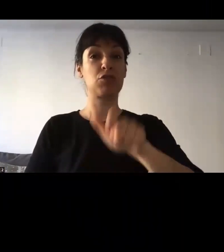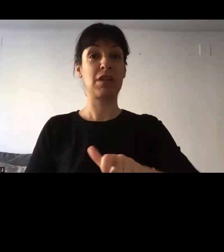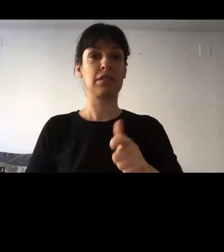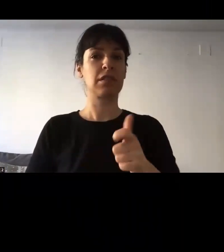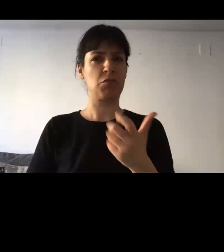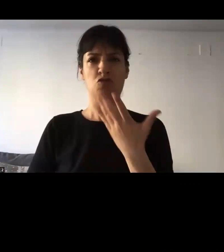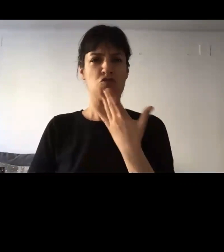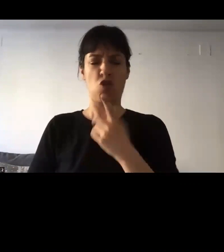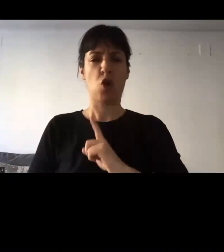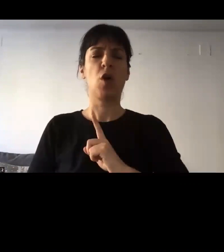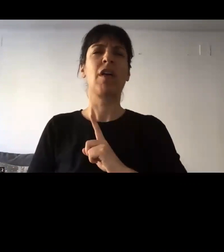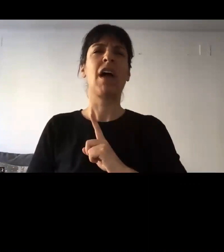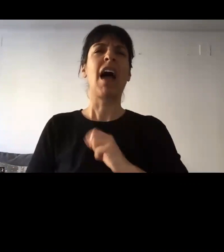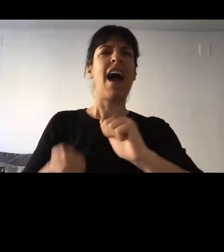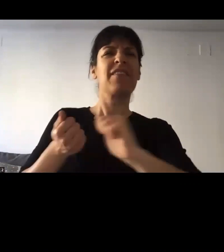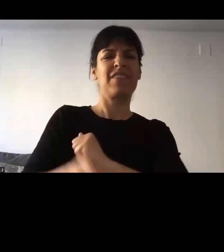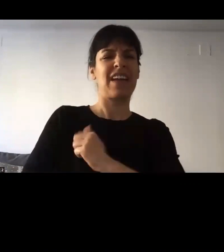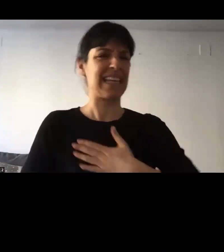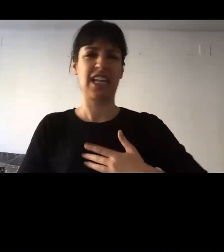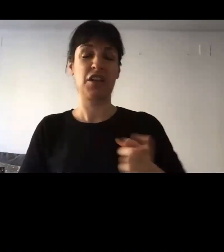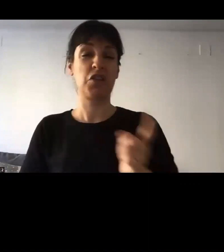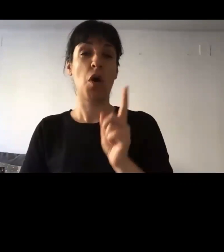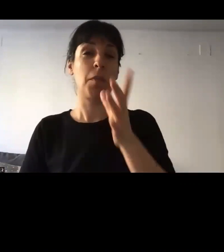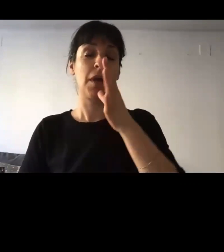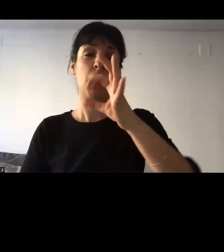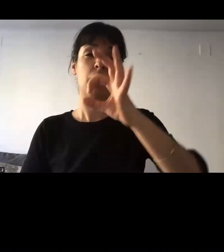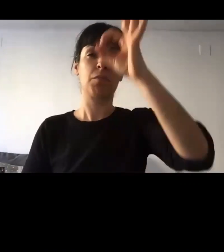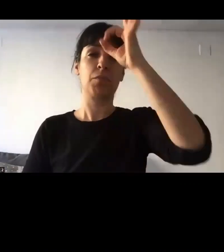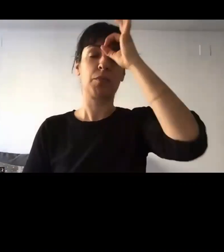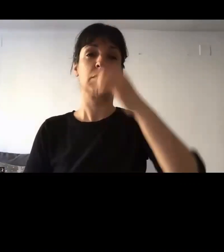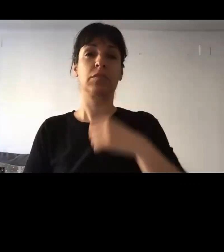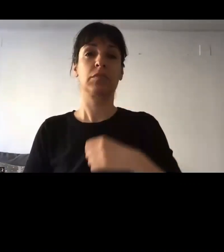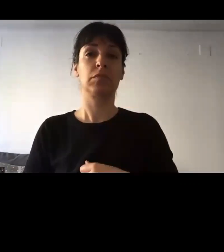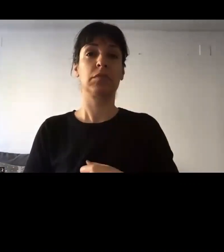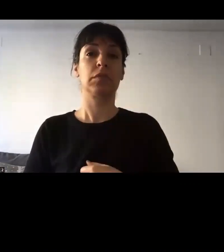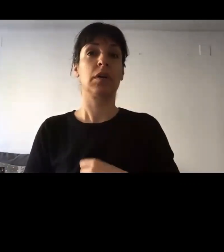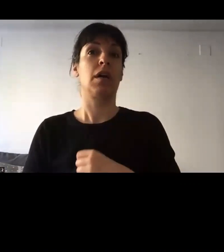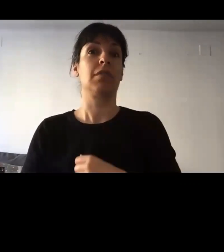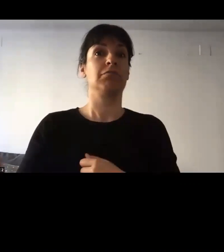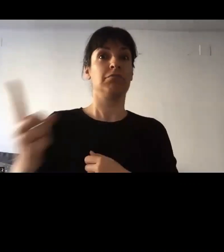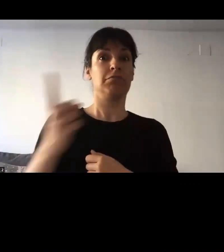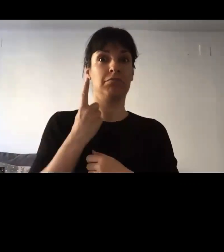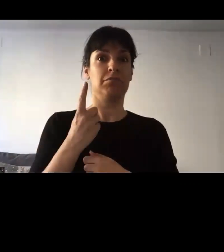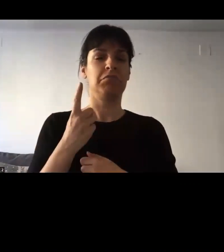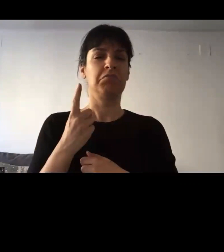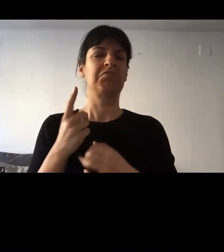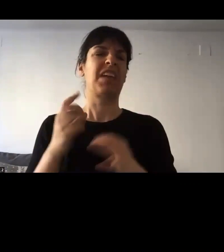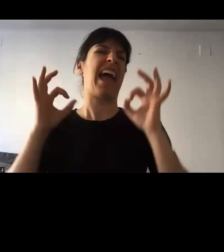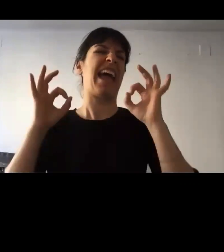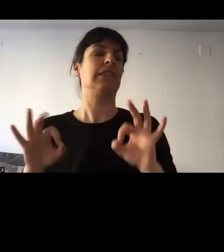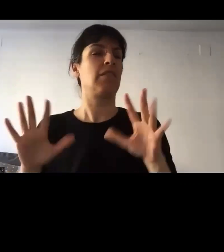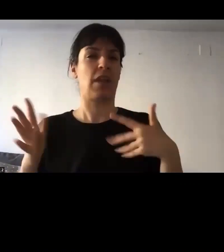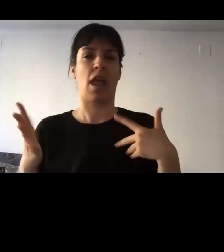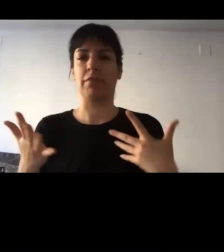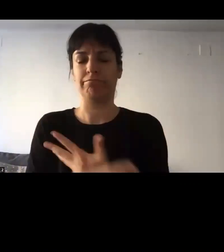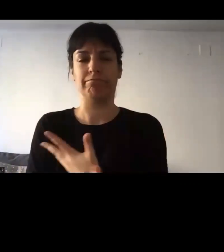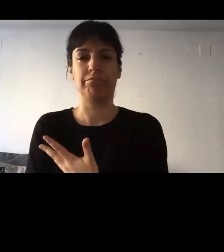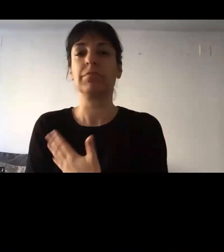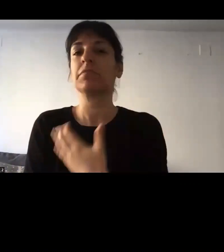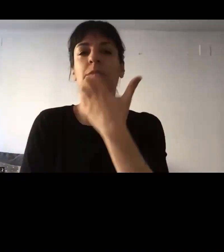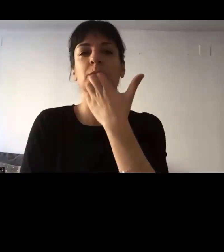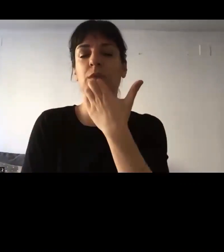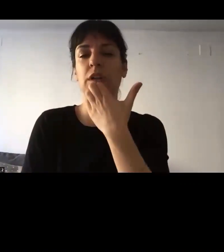intención, pero sí que por desconocimiento se han acercado a mí dando cosas por hecho que no eran ciertas. Por ejemplo,